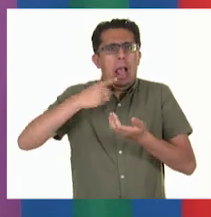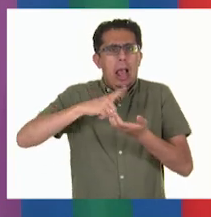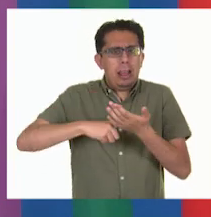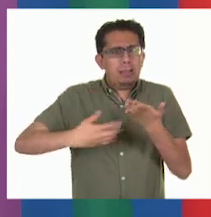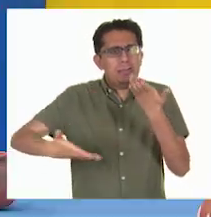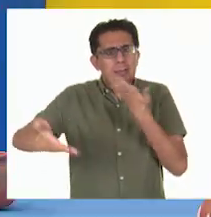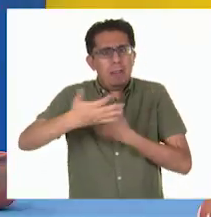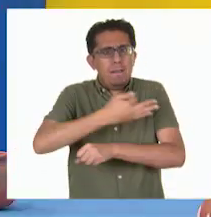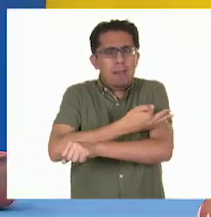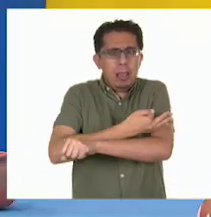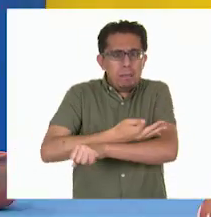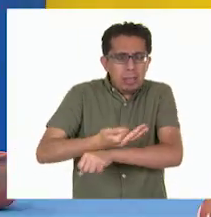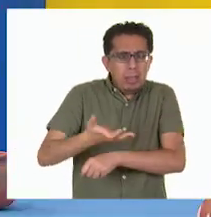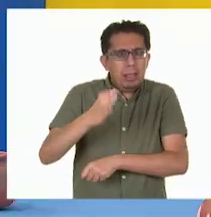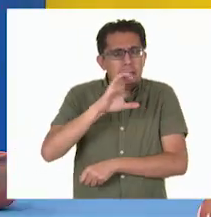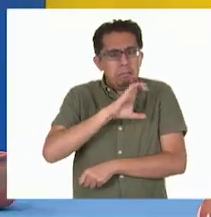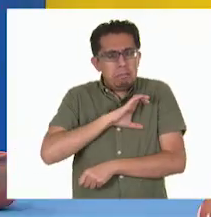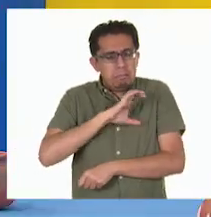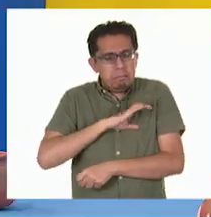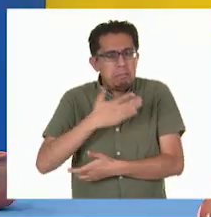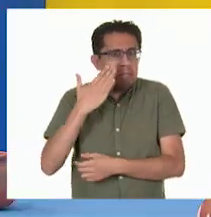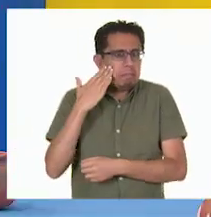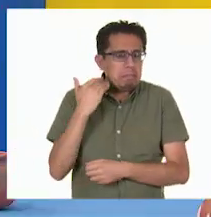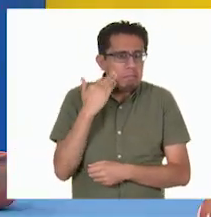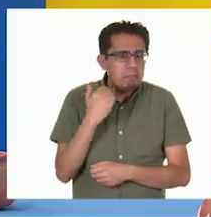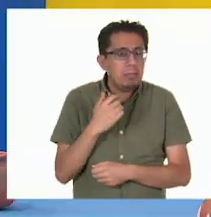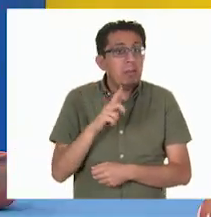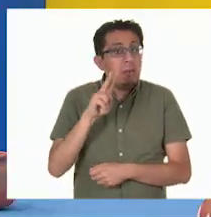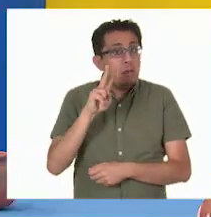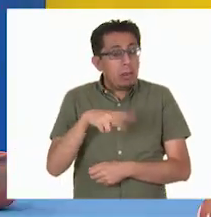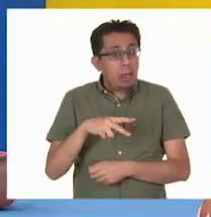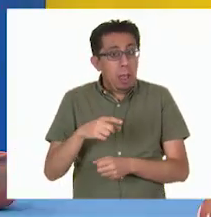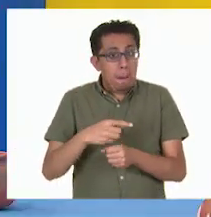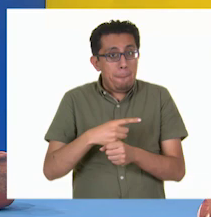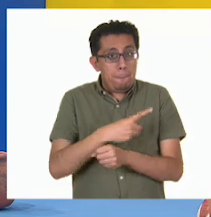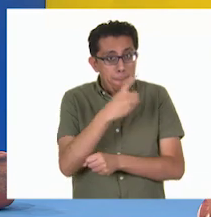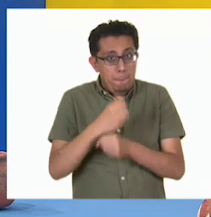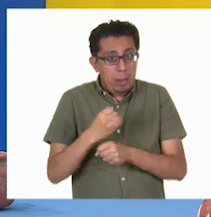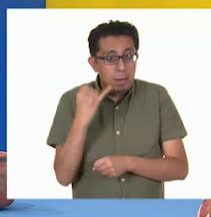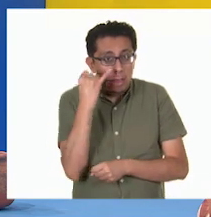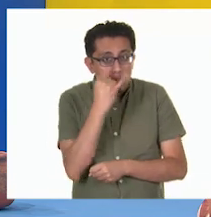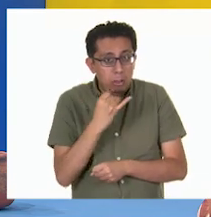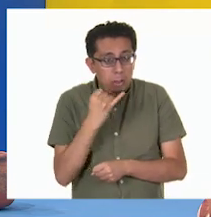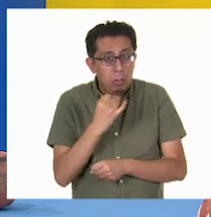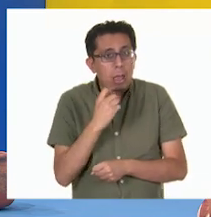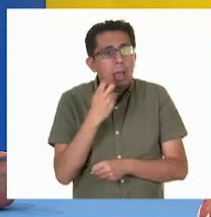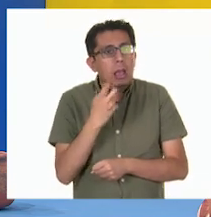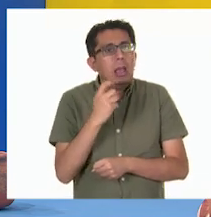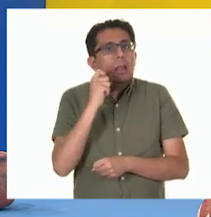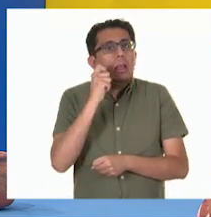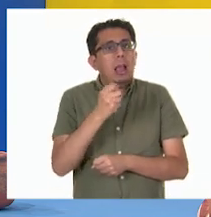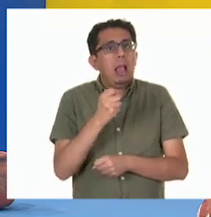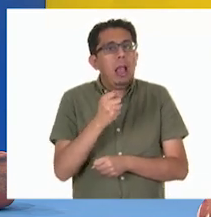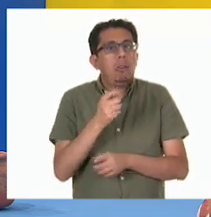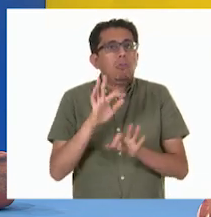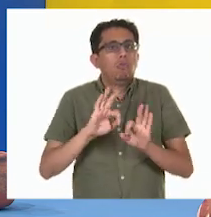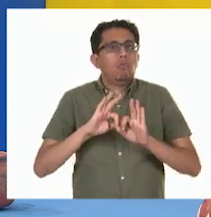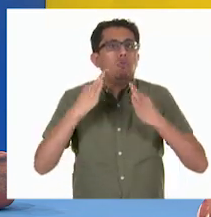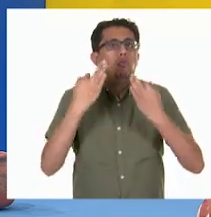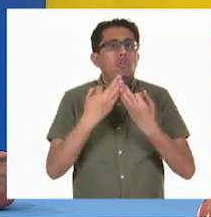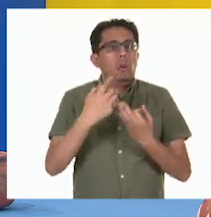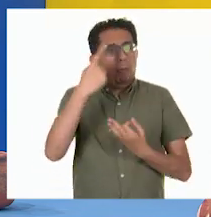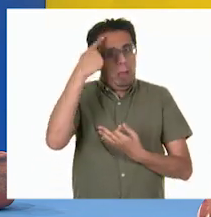cordial. Muy bien, Joaquín. La lengua materna se convierte en uno de los medios más importantes